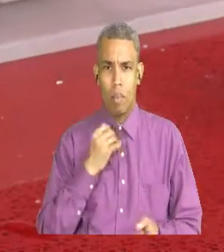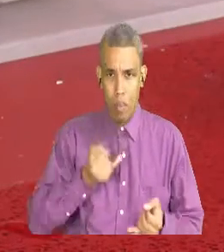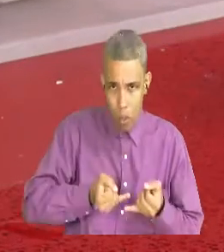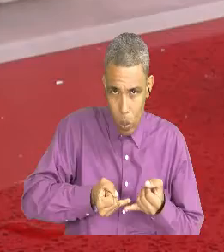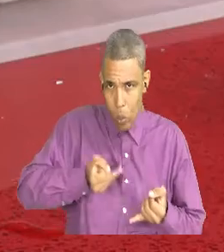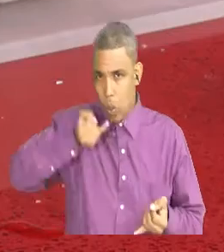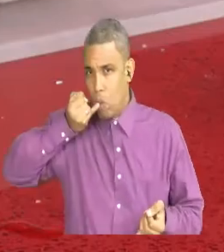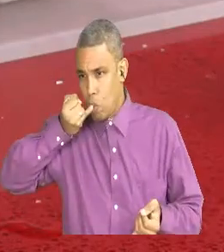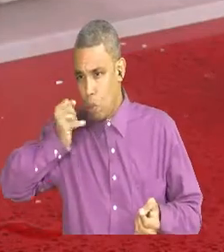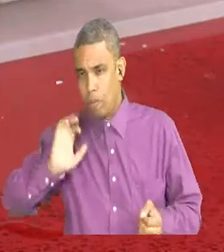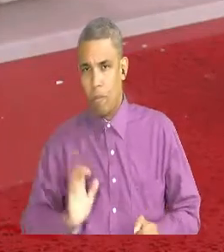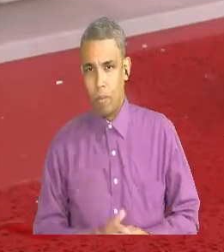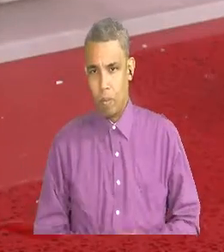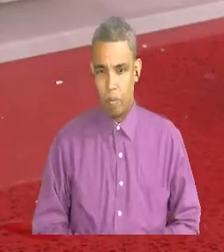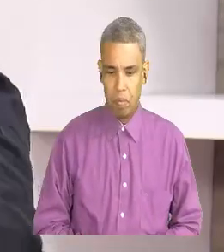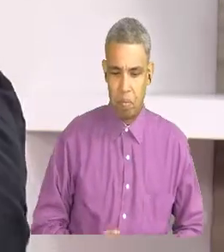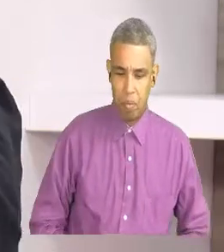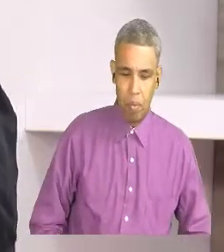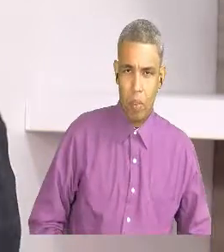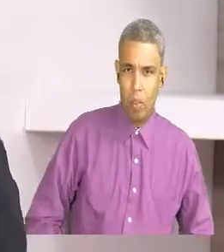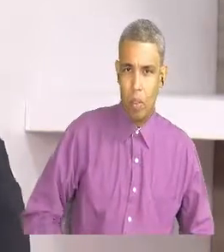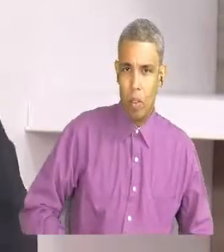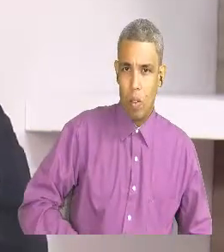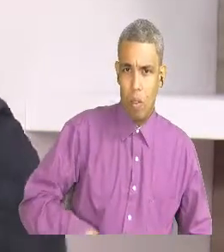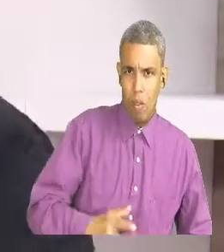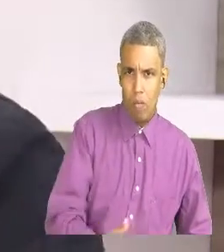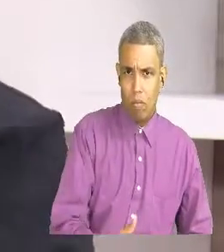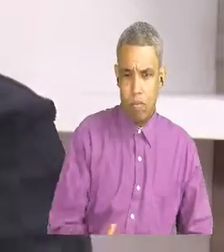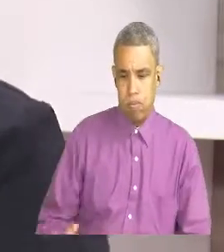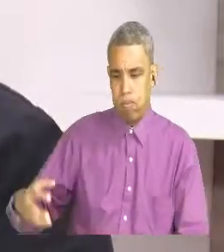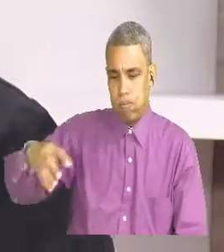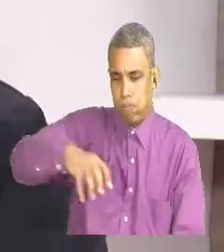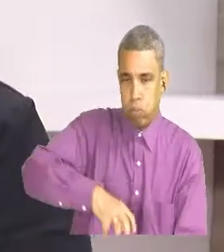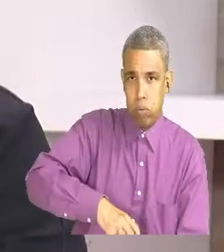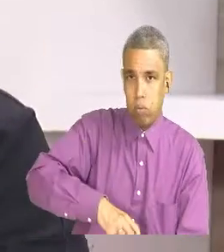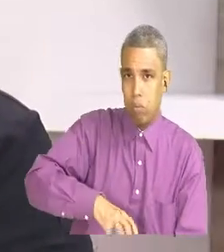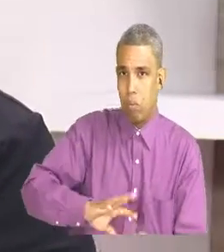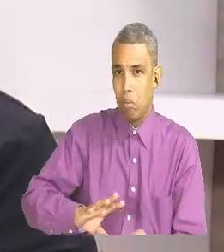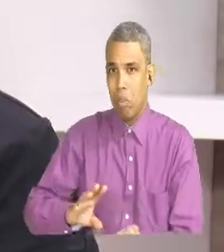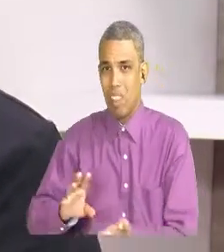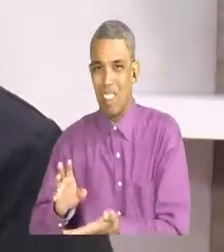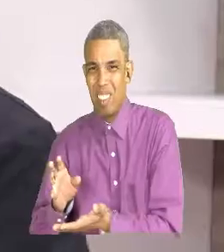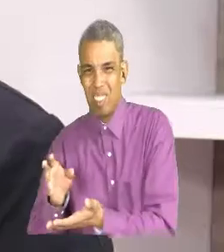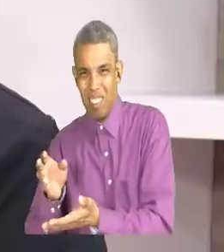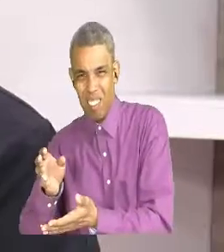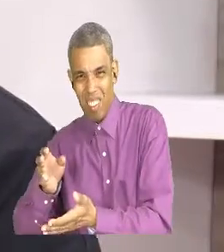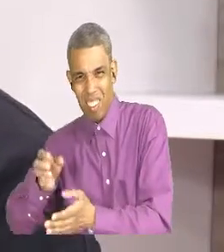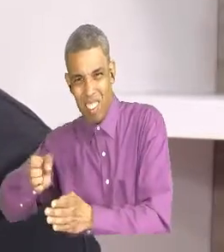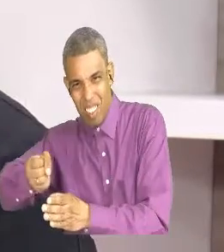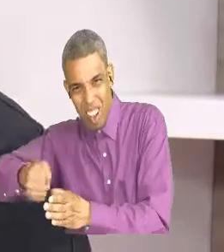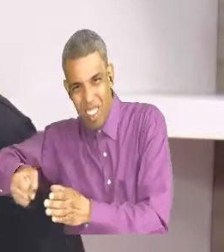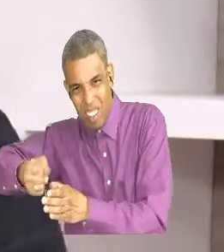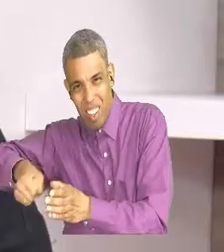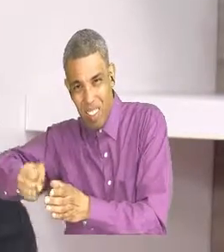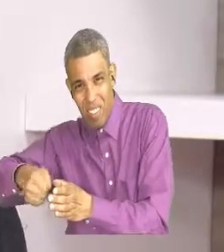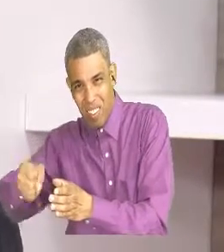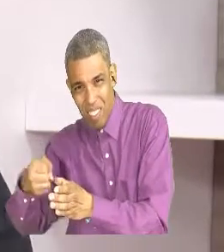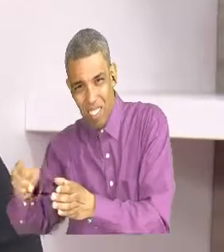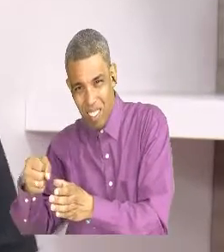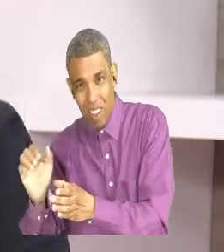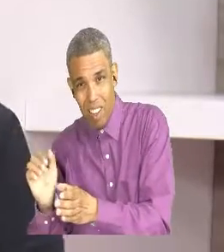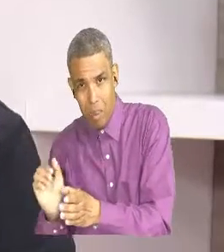sin salsa. Ah, acá, ¿qué okay voy a hacer? Voy a adicionarla ahí para que tome cocción con la salsa, se aderece y se monta en